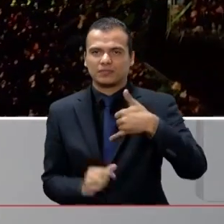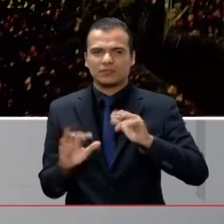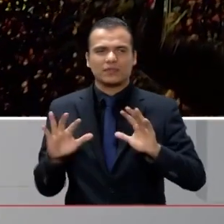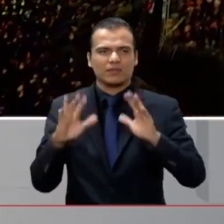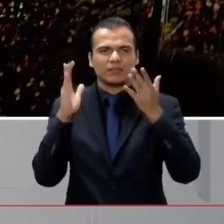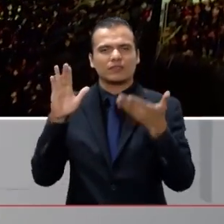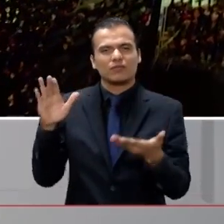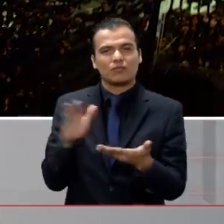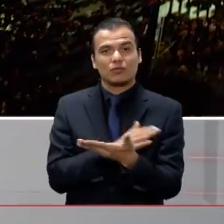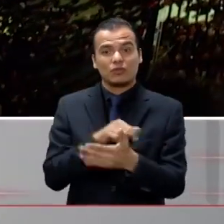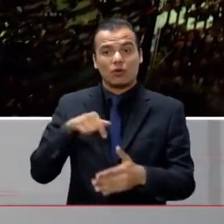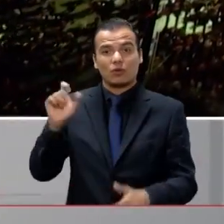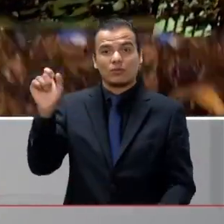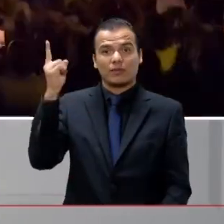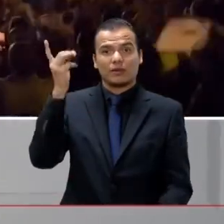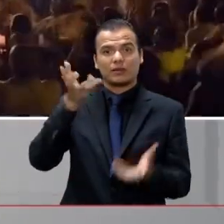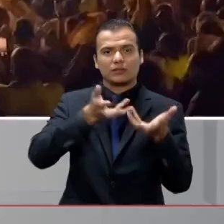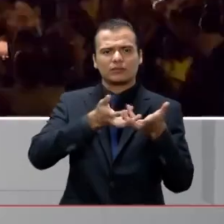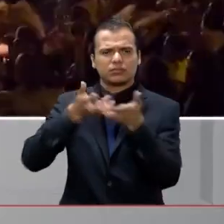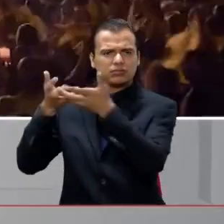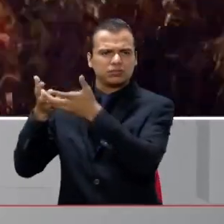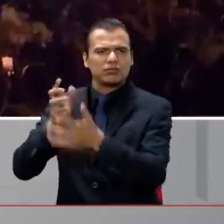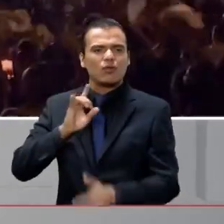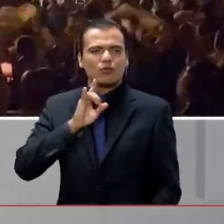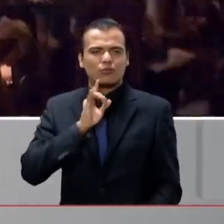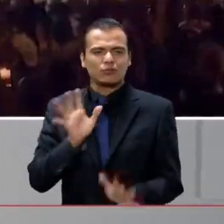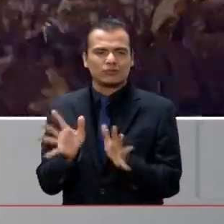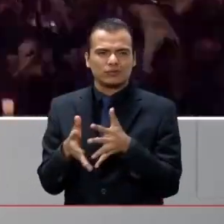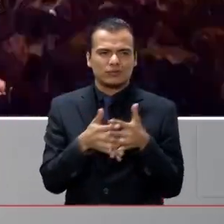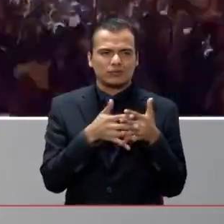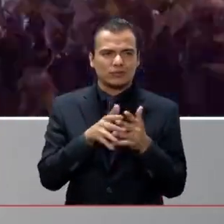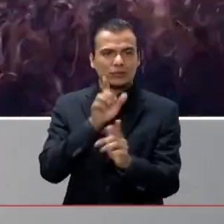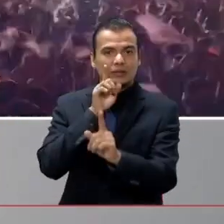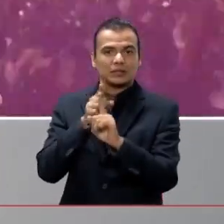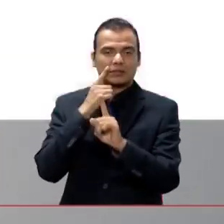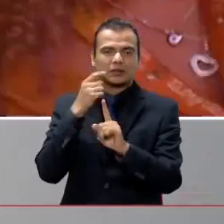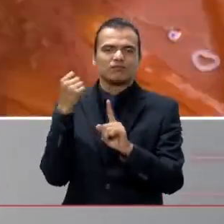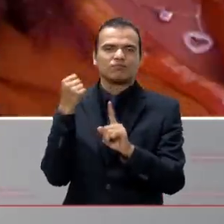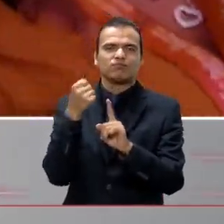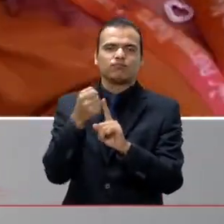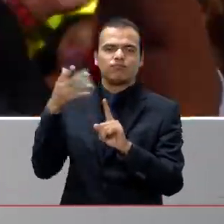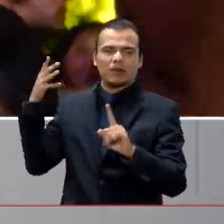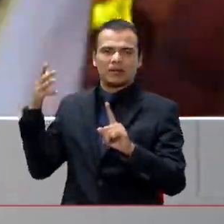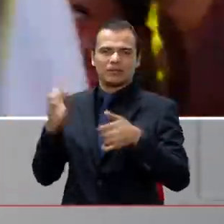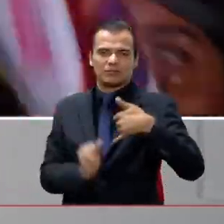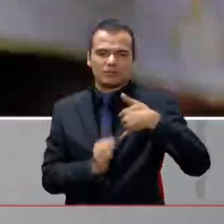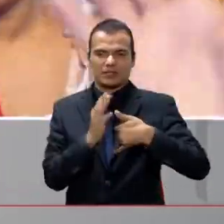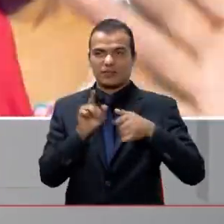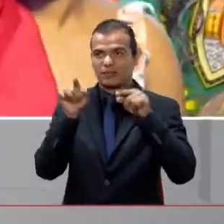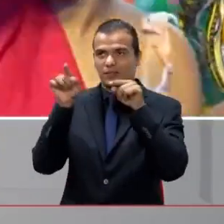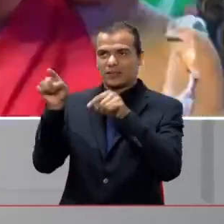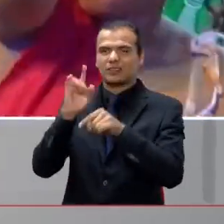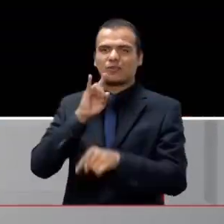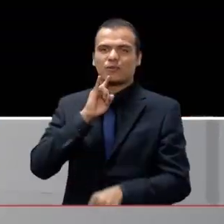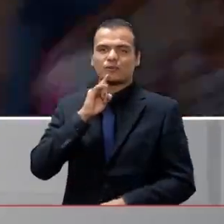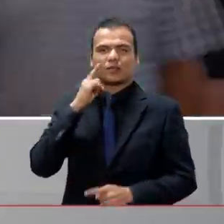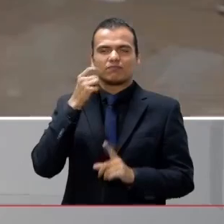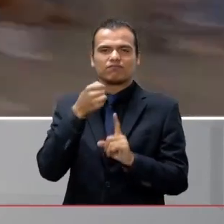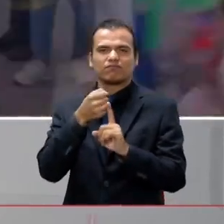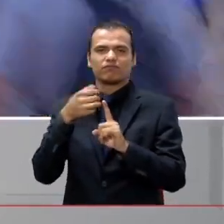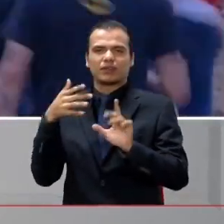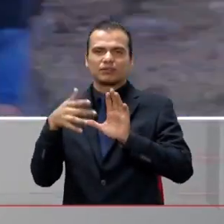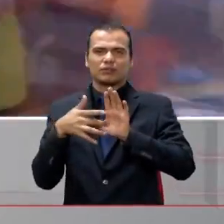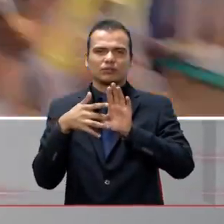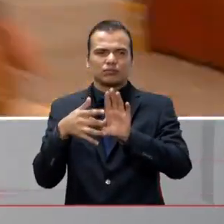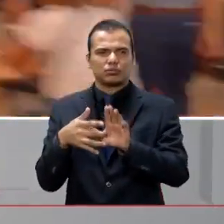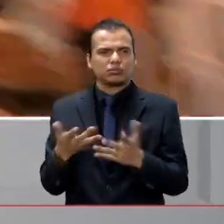vez a Estados Unidos y con esta apuesta el evento Busca dejar una huella del Pacífico colombiano en Norteamérica mire Gigi el espacio